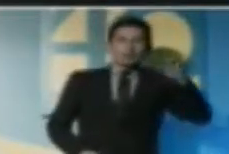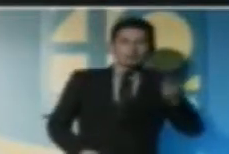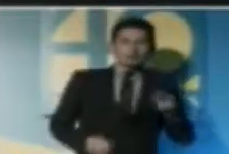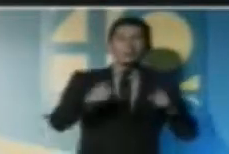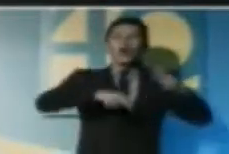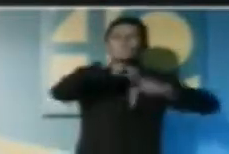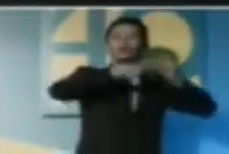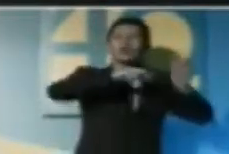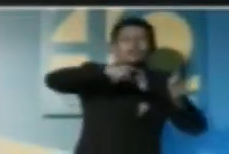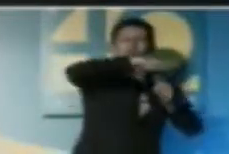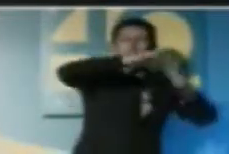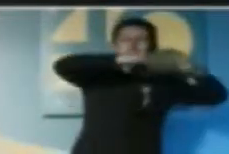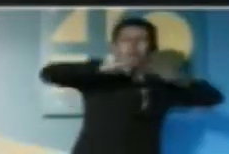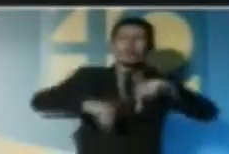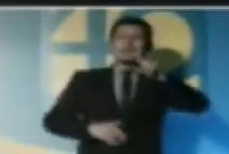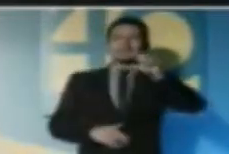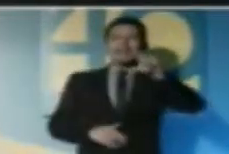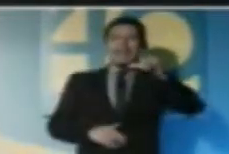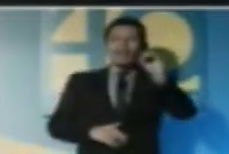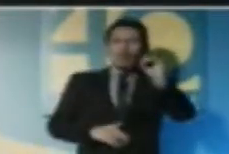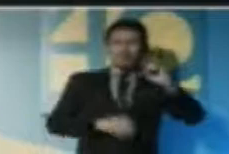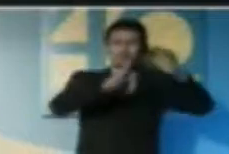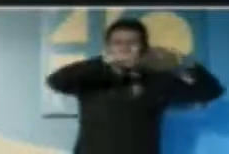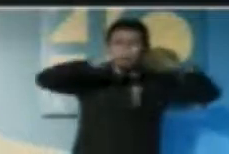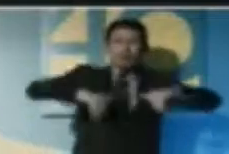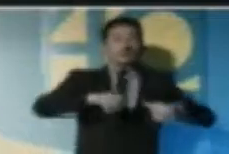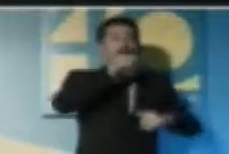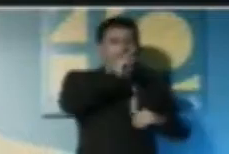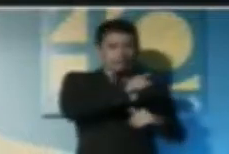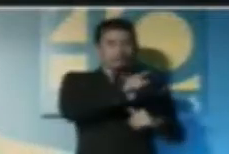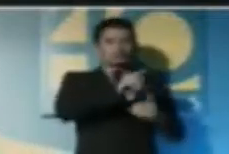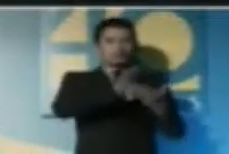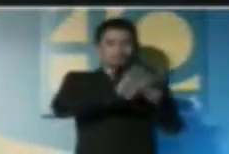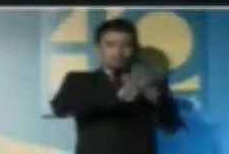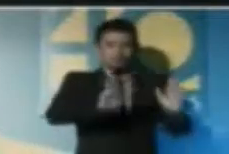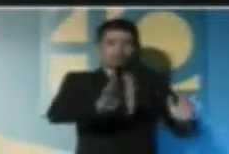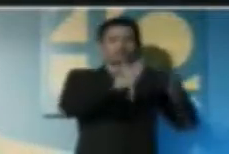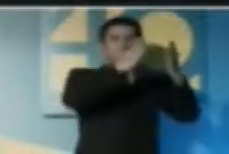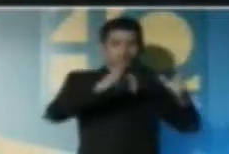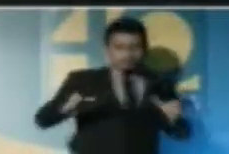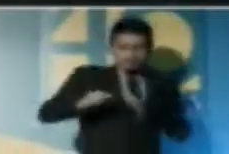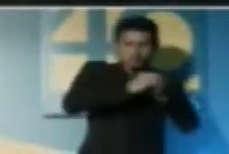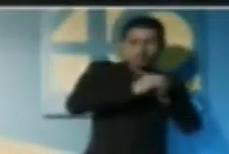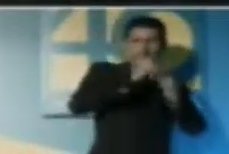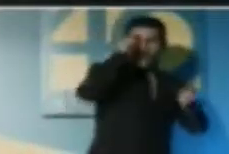del Salado son ejemplos que demuestran que las comunidades se pueden organizar con propósitos comunes.